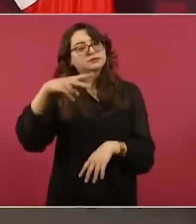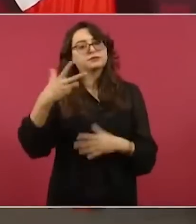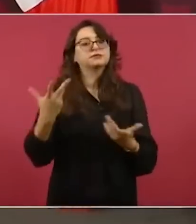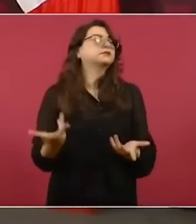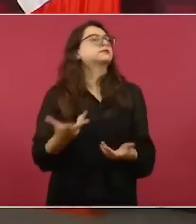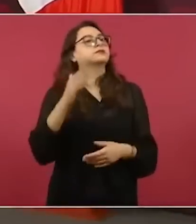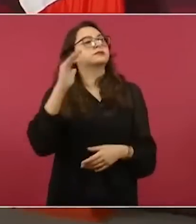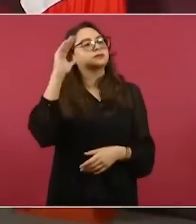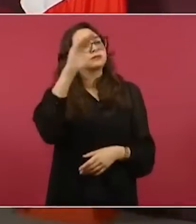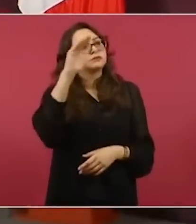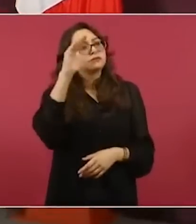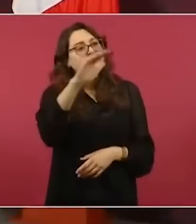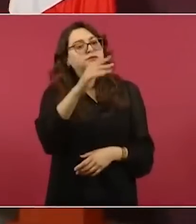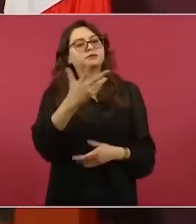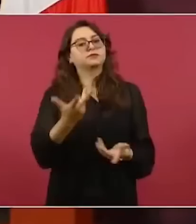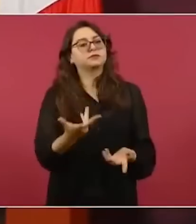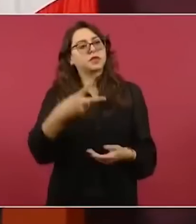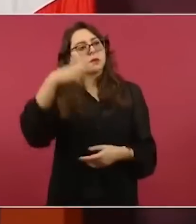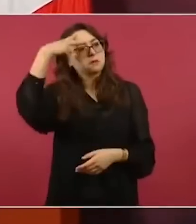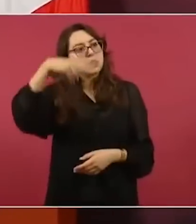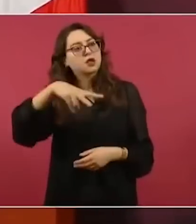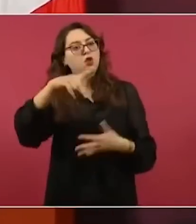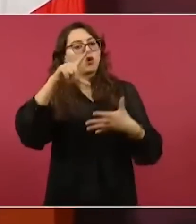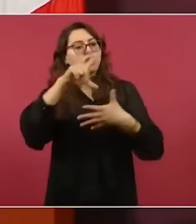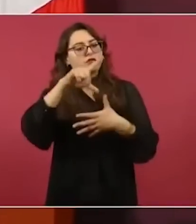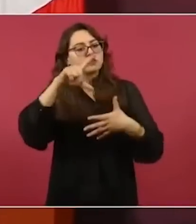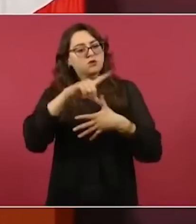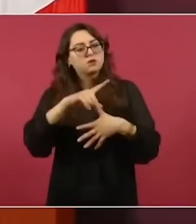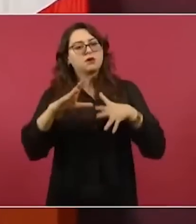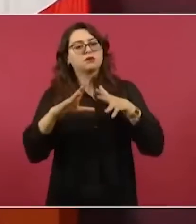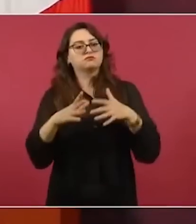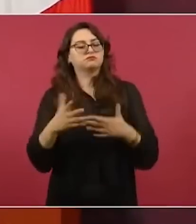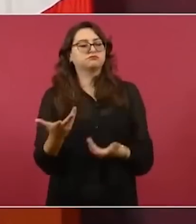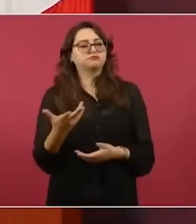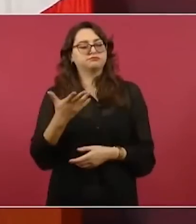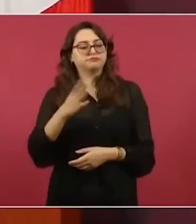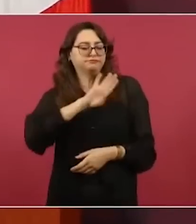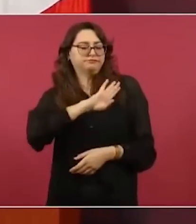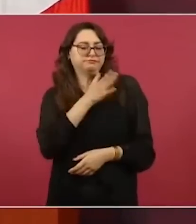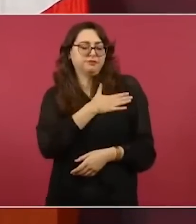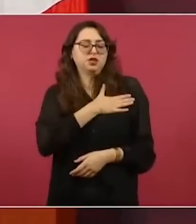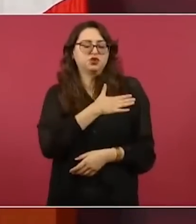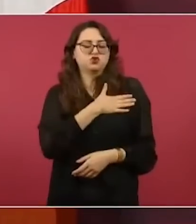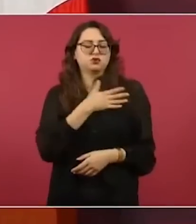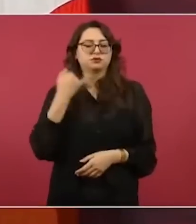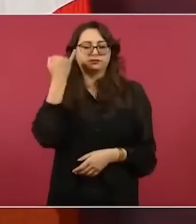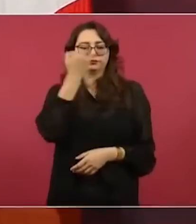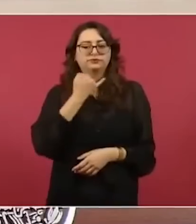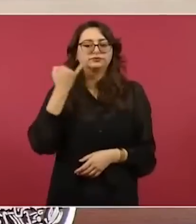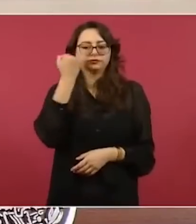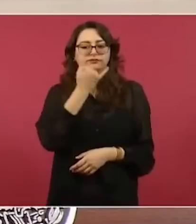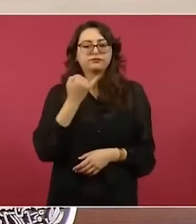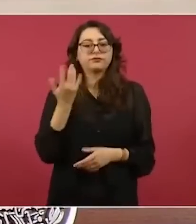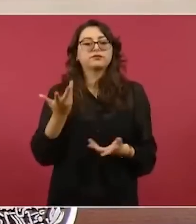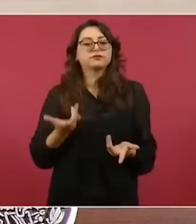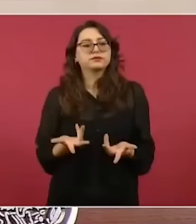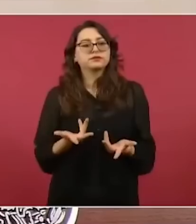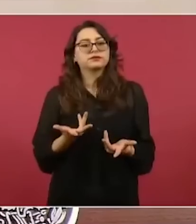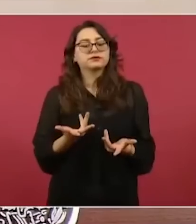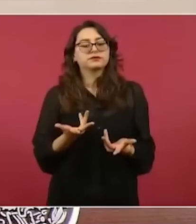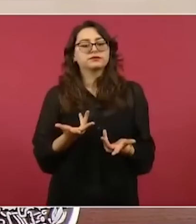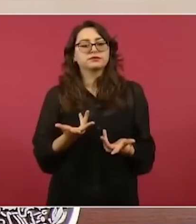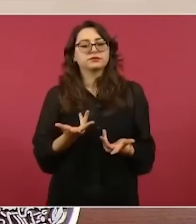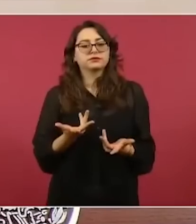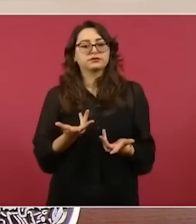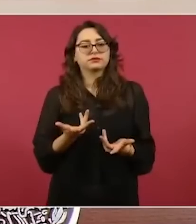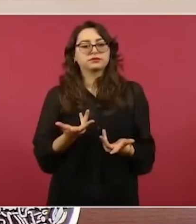paisanos mexicanos, paisanos latinoamericanos, hispanos, y también